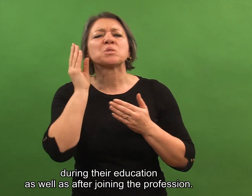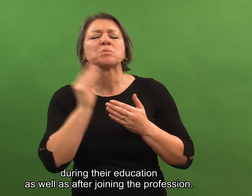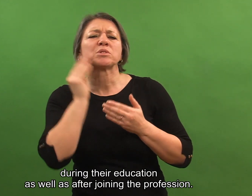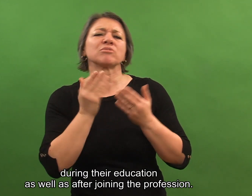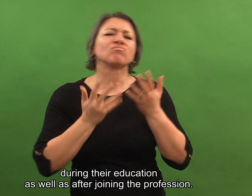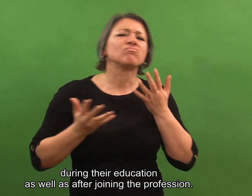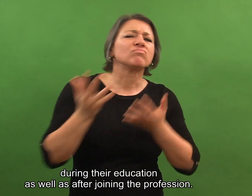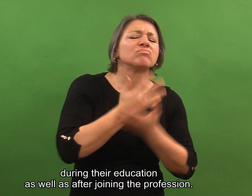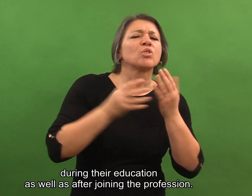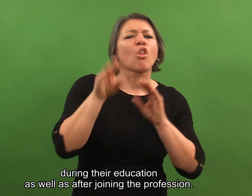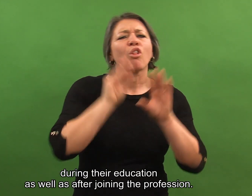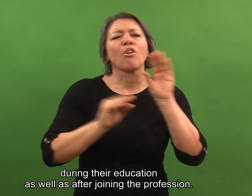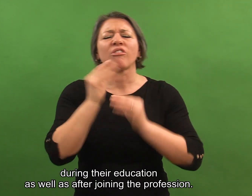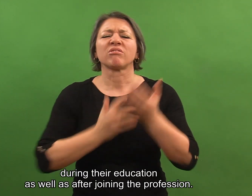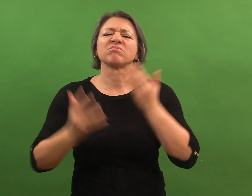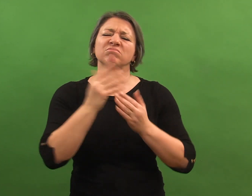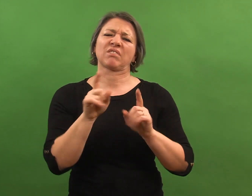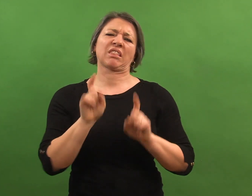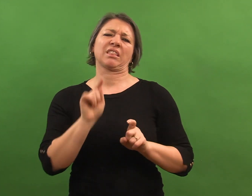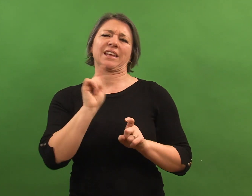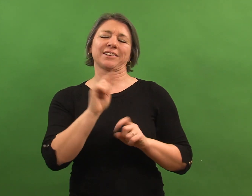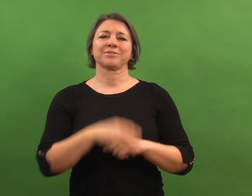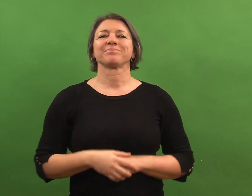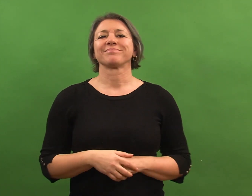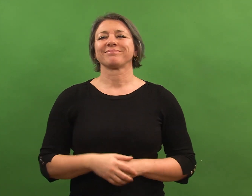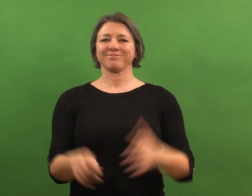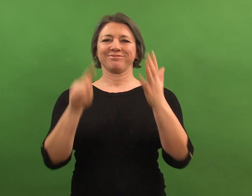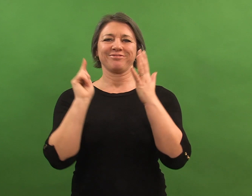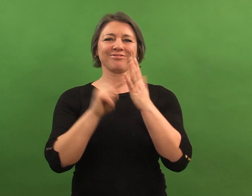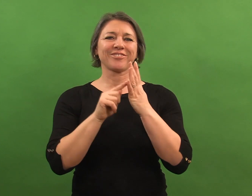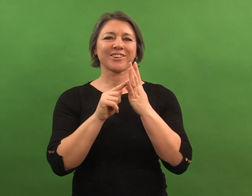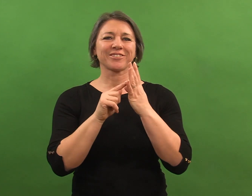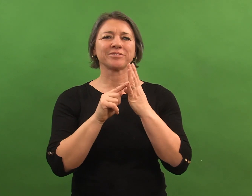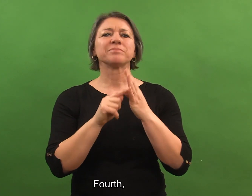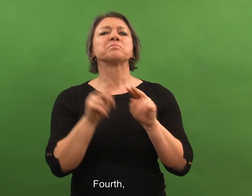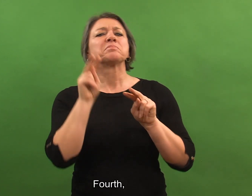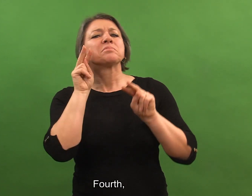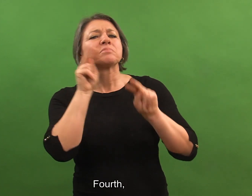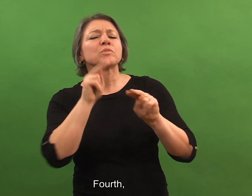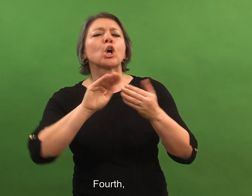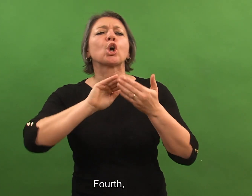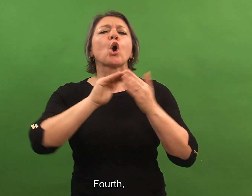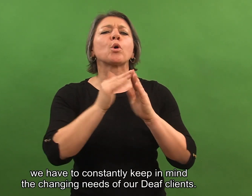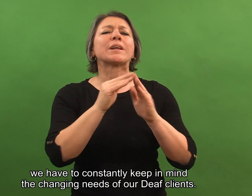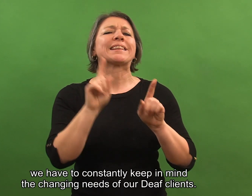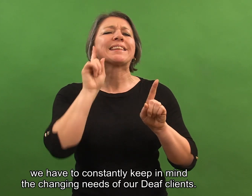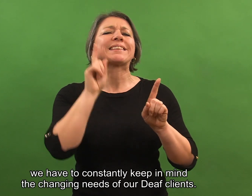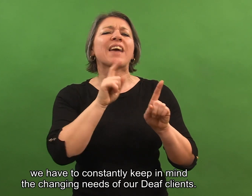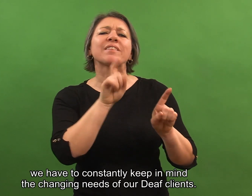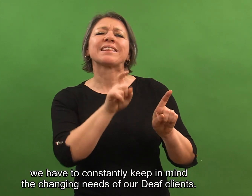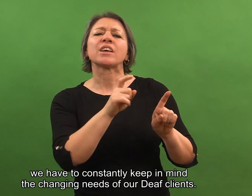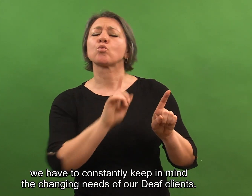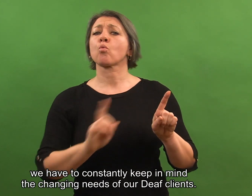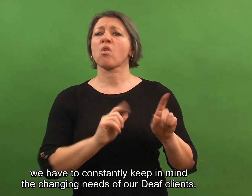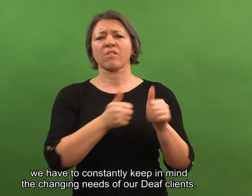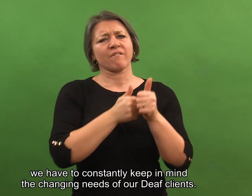las organizaciones de interpretación de lengua de signos y habladas durante la educación y al momento de empezar a participar en